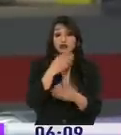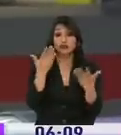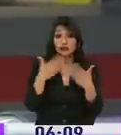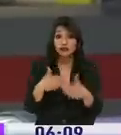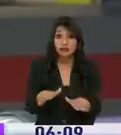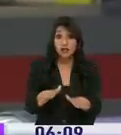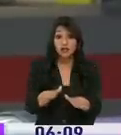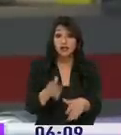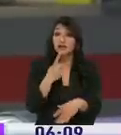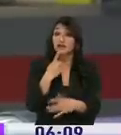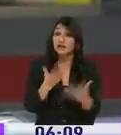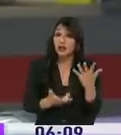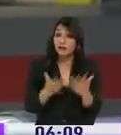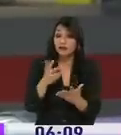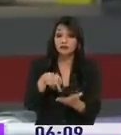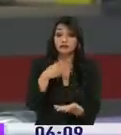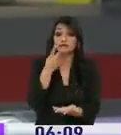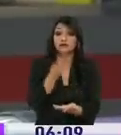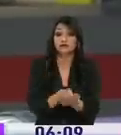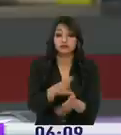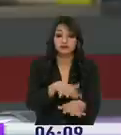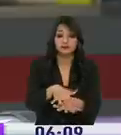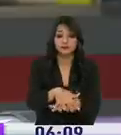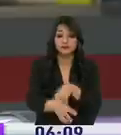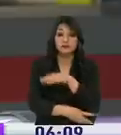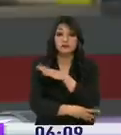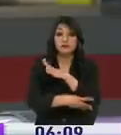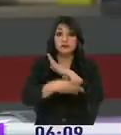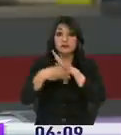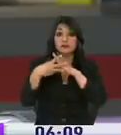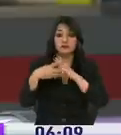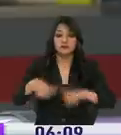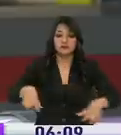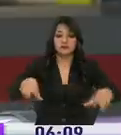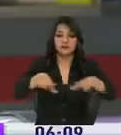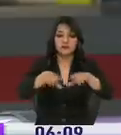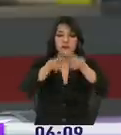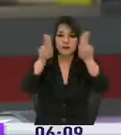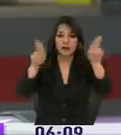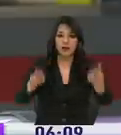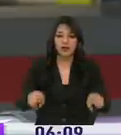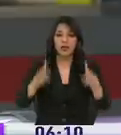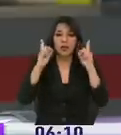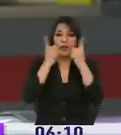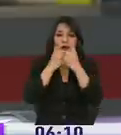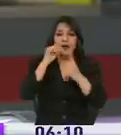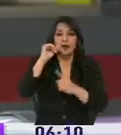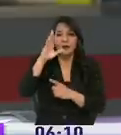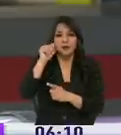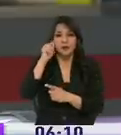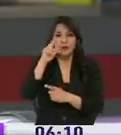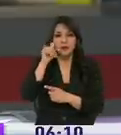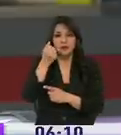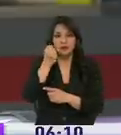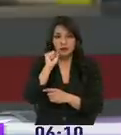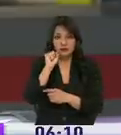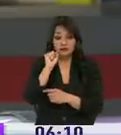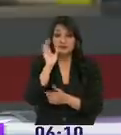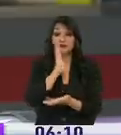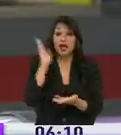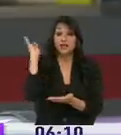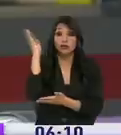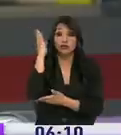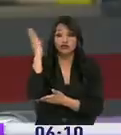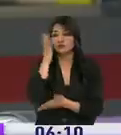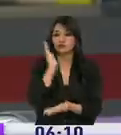se presume habría caído a las aguas del río Pastaza en el sector del Puente San Francisco, en Baños, Tungurahua. Se suspendió alrededor